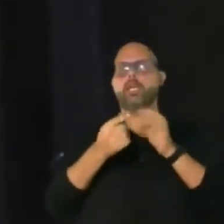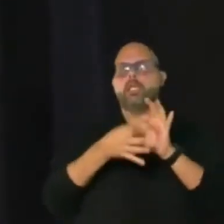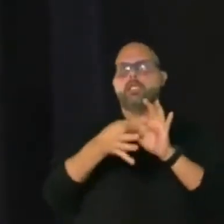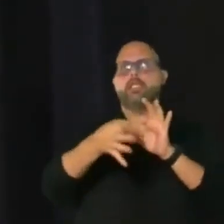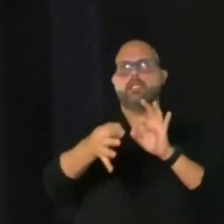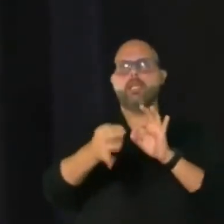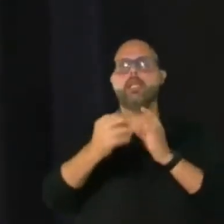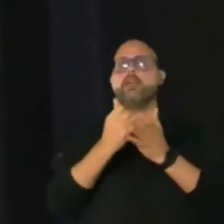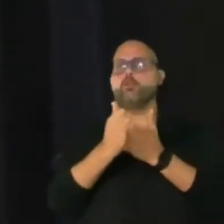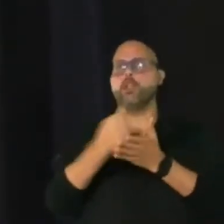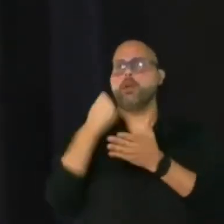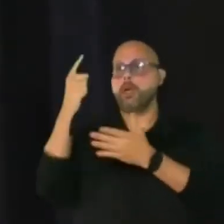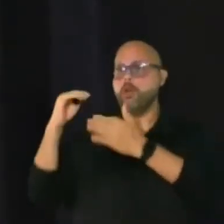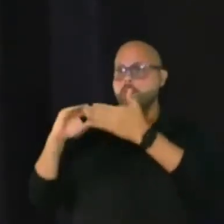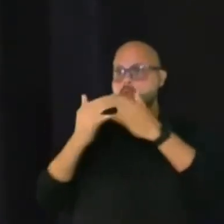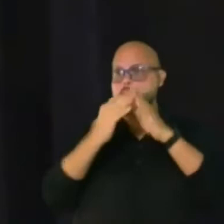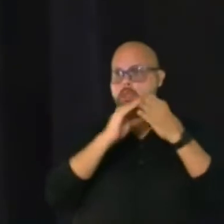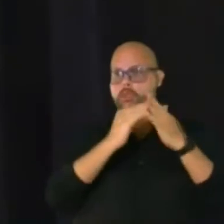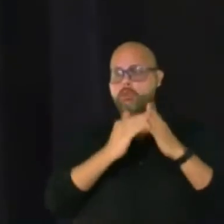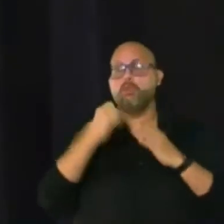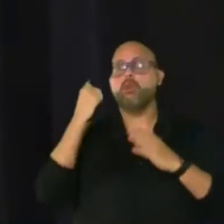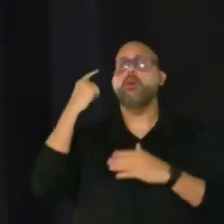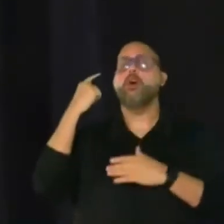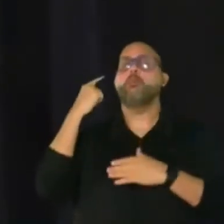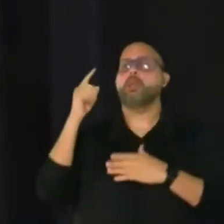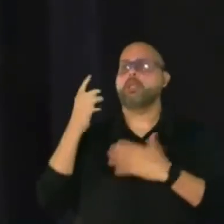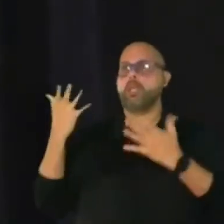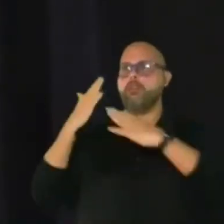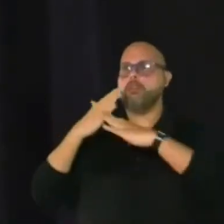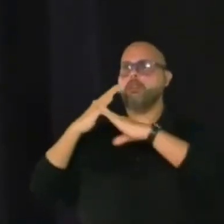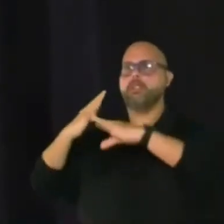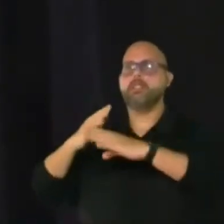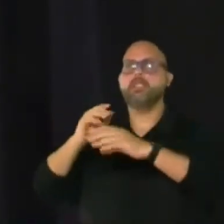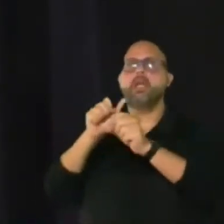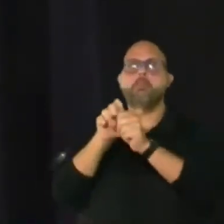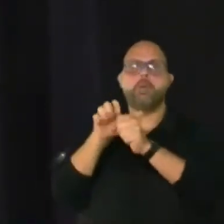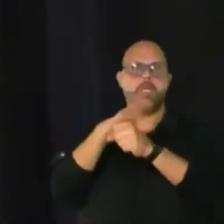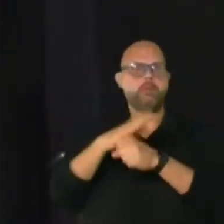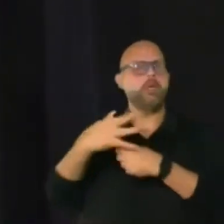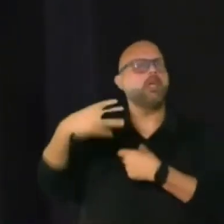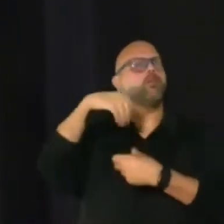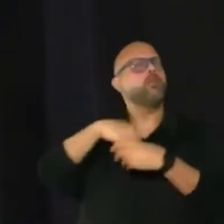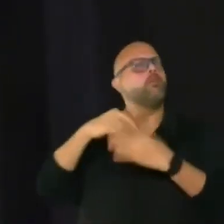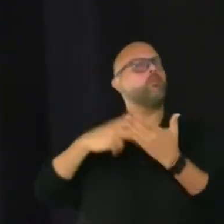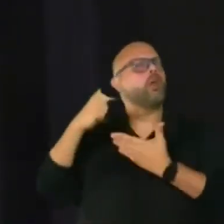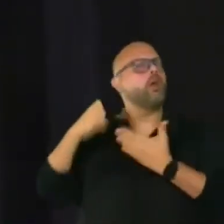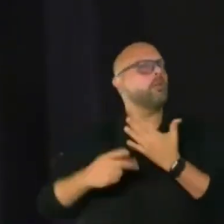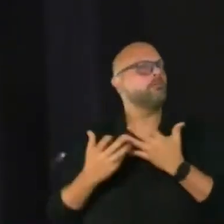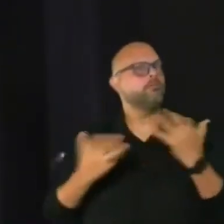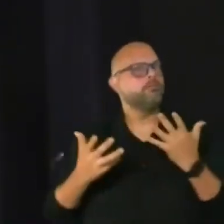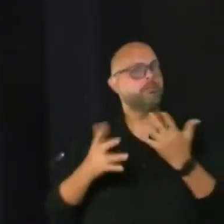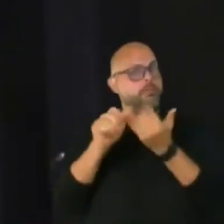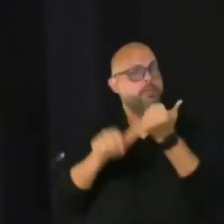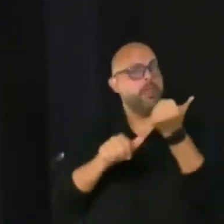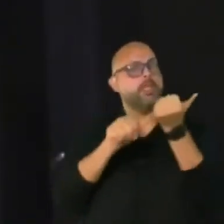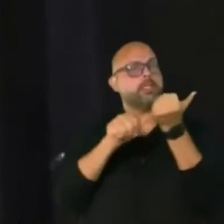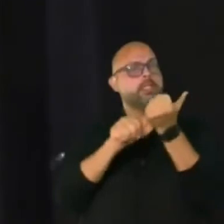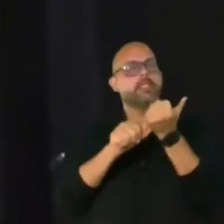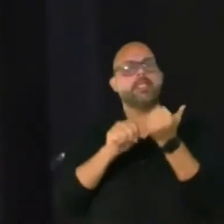para enfrentar y mitigar la pandemia, lo cual puede incluir programas tales como asistencias a los